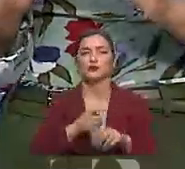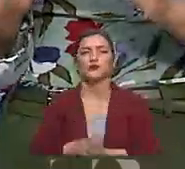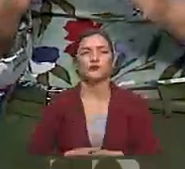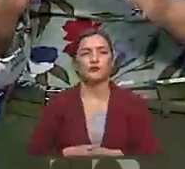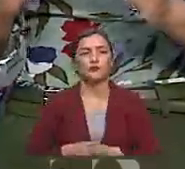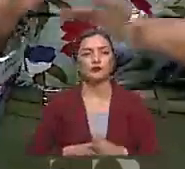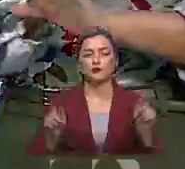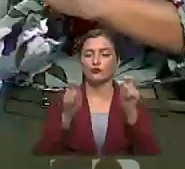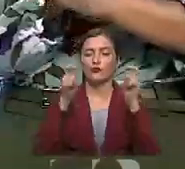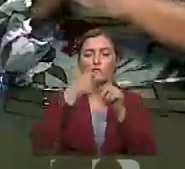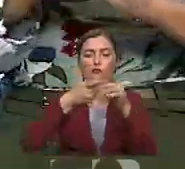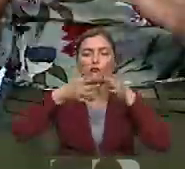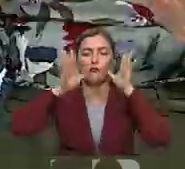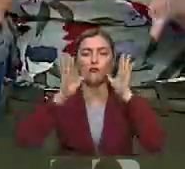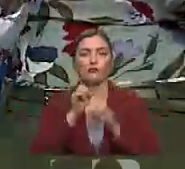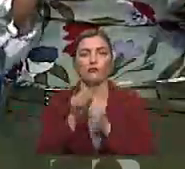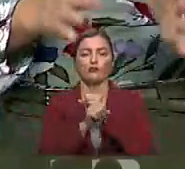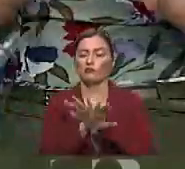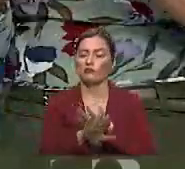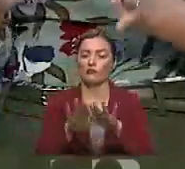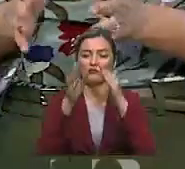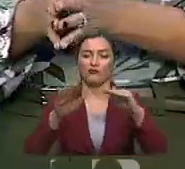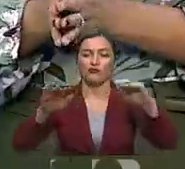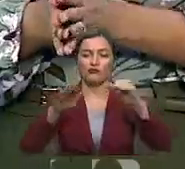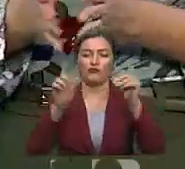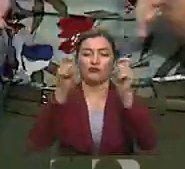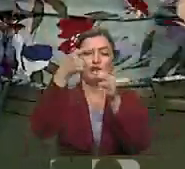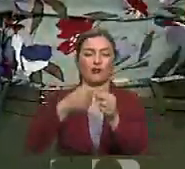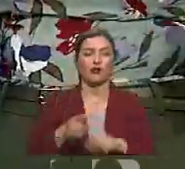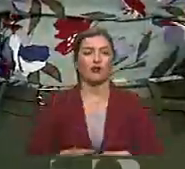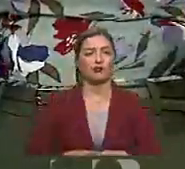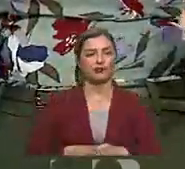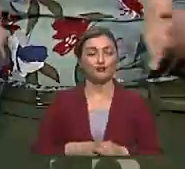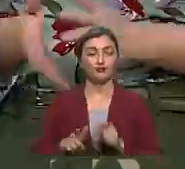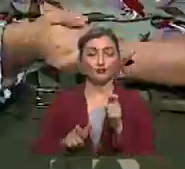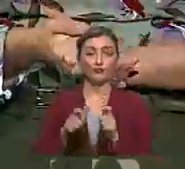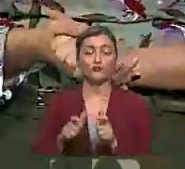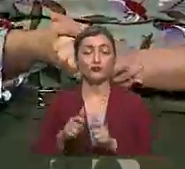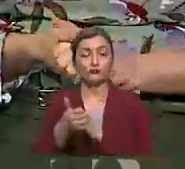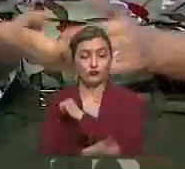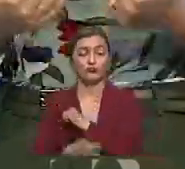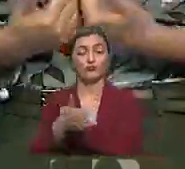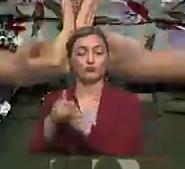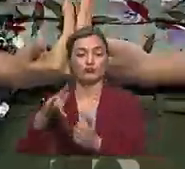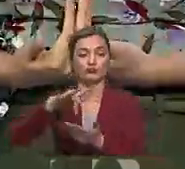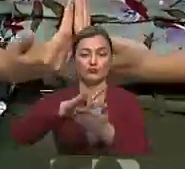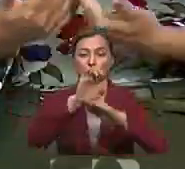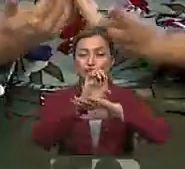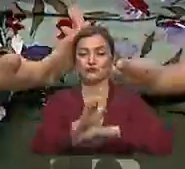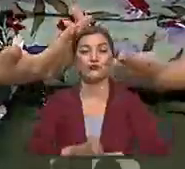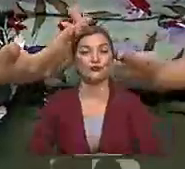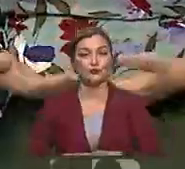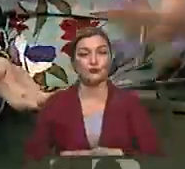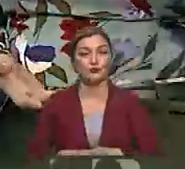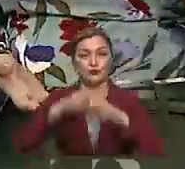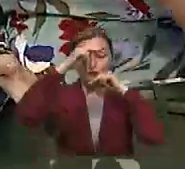mes para las festividades de diciembre. Ya se nos acabó el año, ya viene Navidad, fiestas de Quito también, y muchas personas desde el extranjero arriban a nuestro país. En